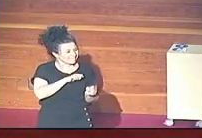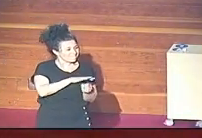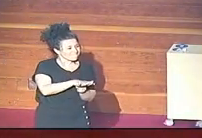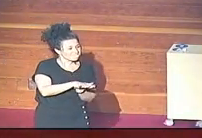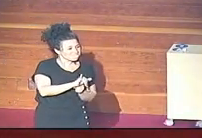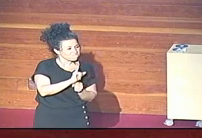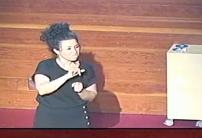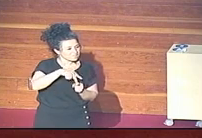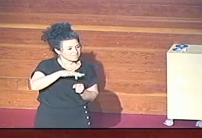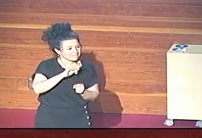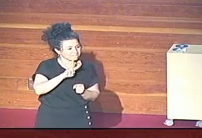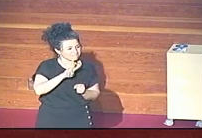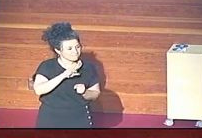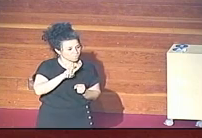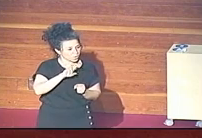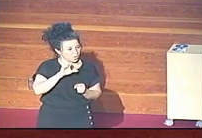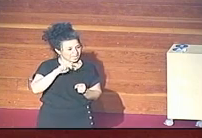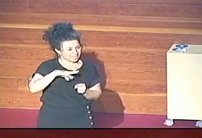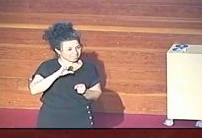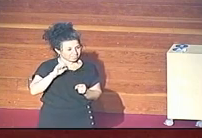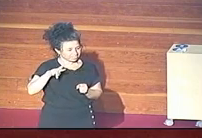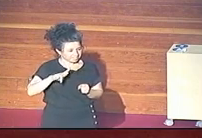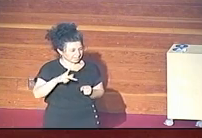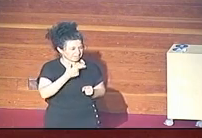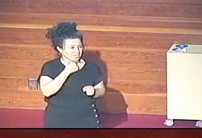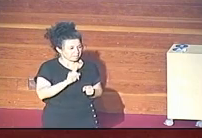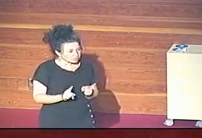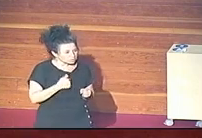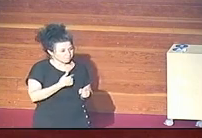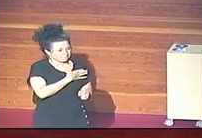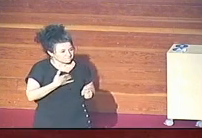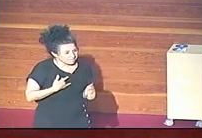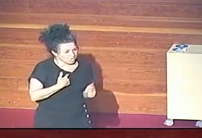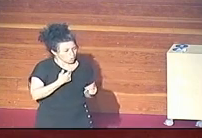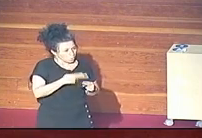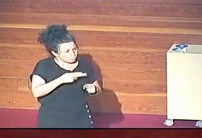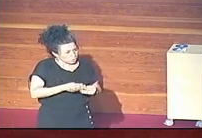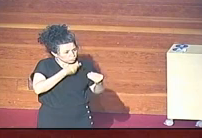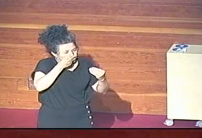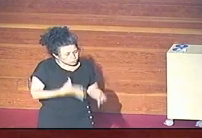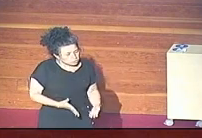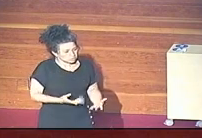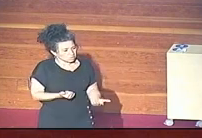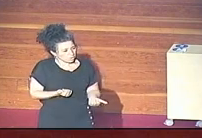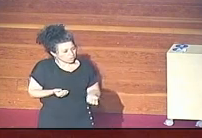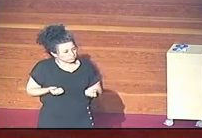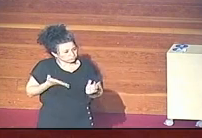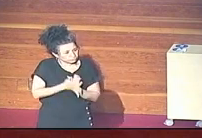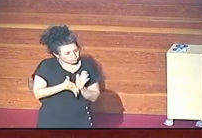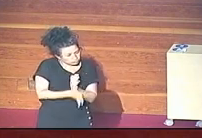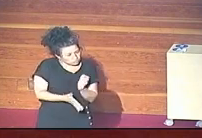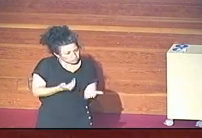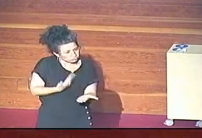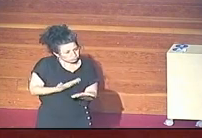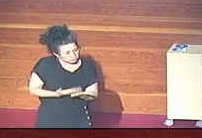alguien que quede unos datos o que avale con con unos estudios lo que lo que se diga y